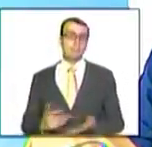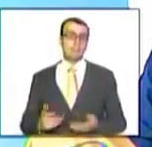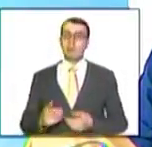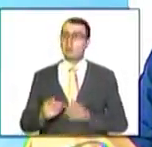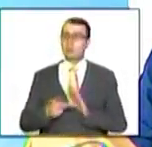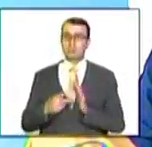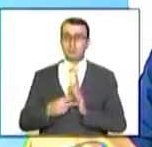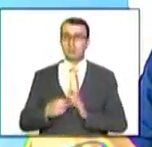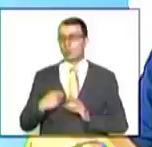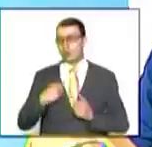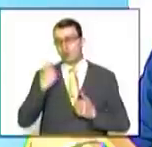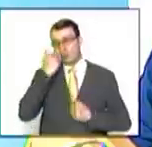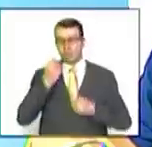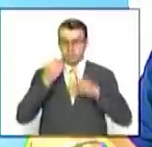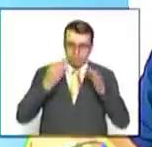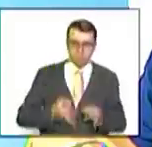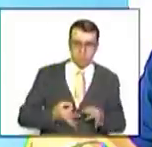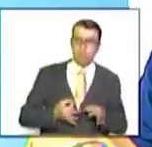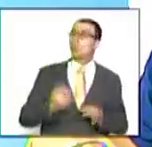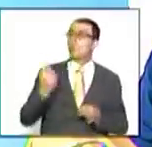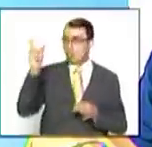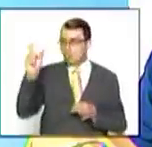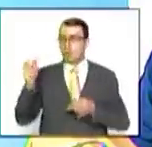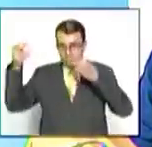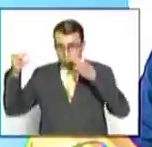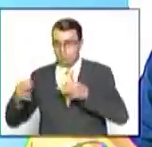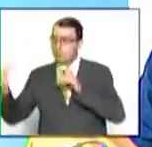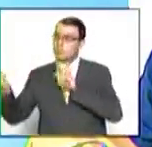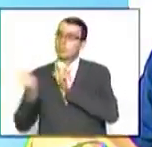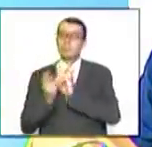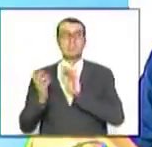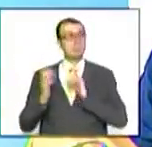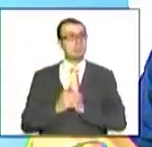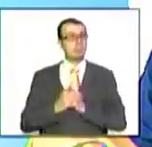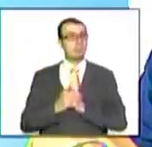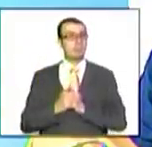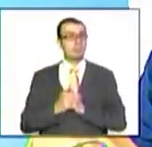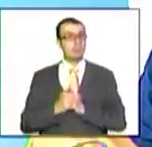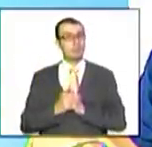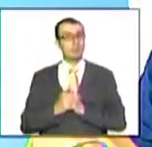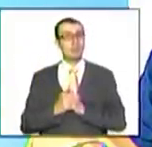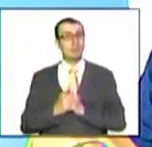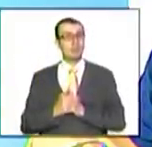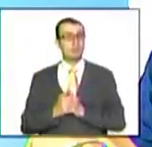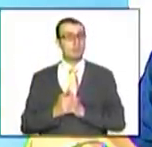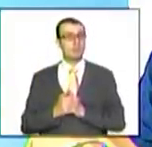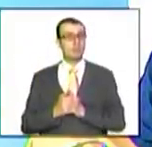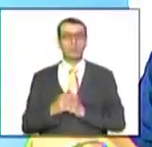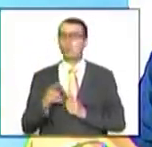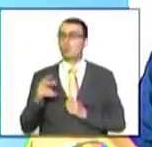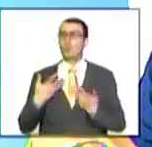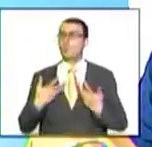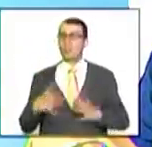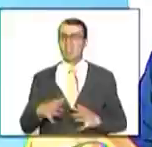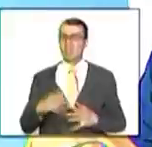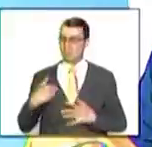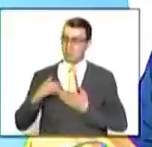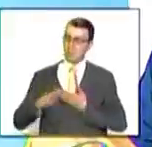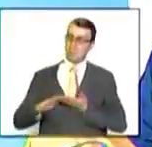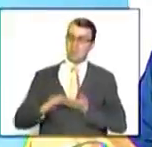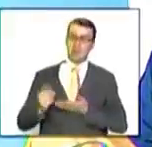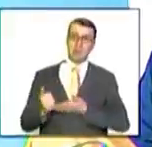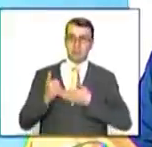Porque tengo que ver en esa persona a mi mamá, a mi hermano, a mi ser querido, y eso es lo